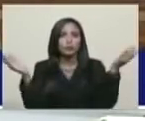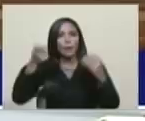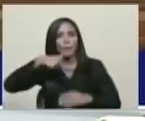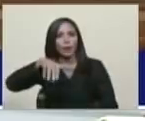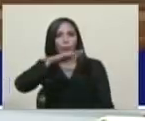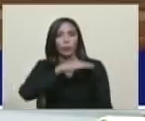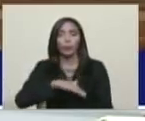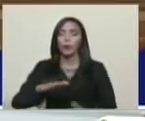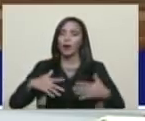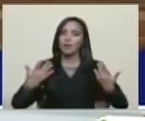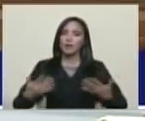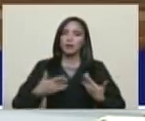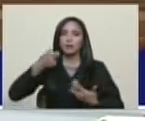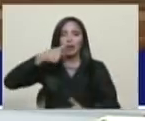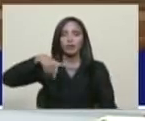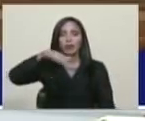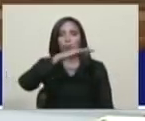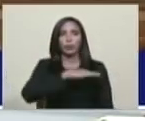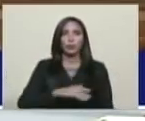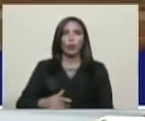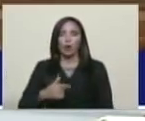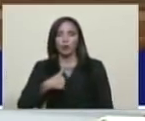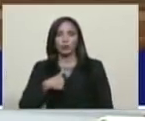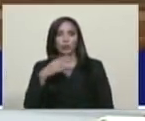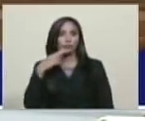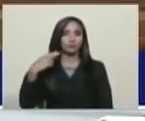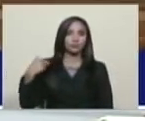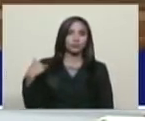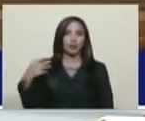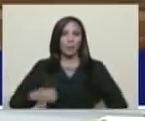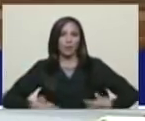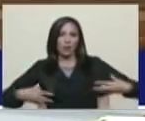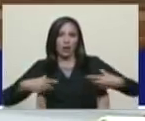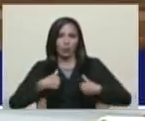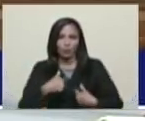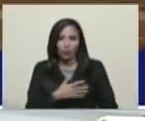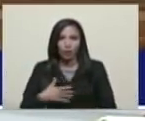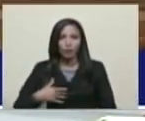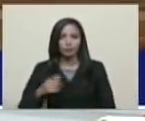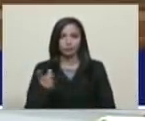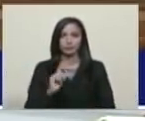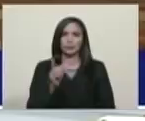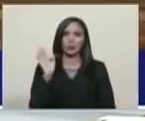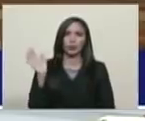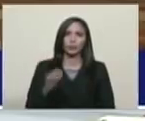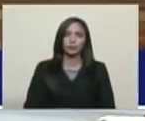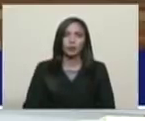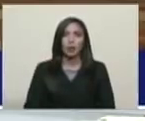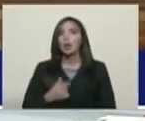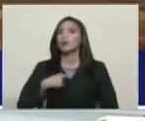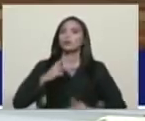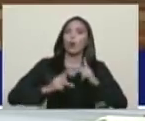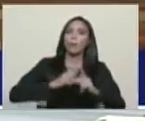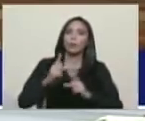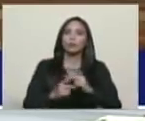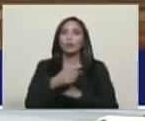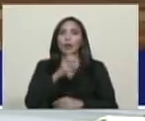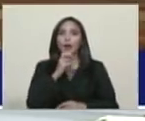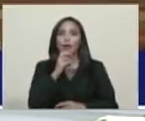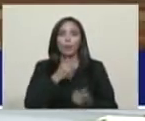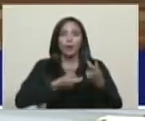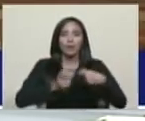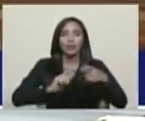para la felicidad del pueblo. Yo no soy un magnate ni quiero serlo. No produzco oro para ser magnate, ni